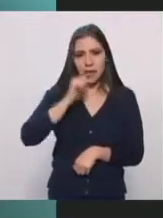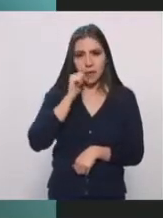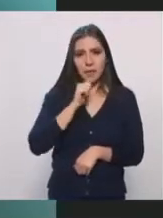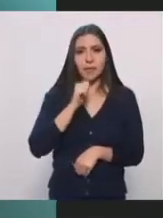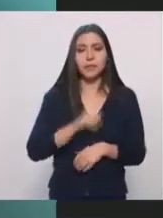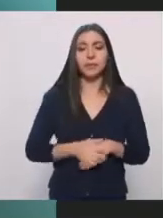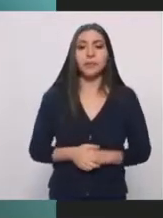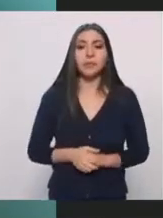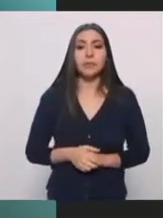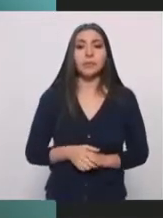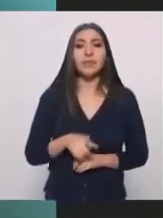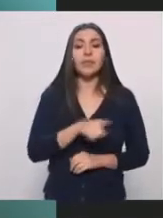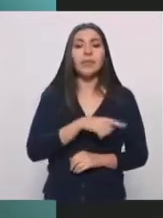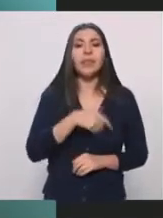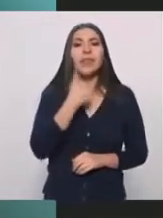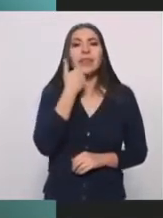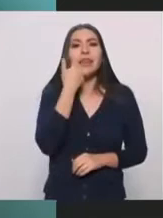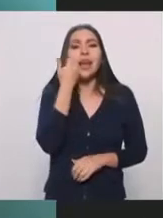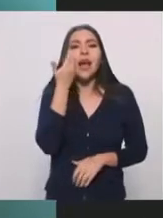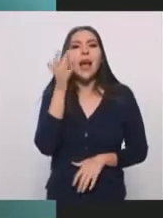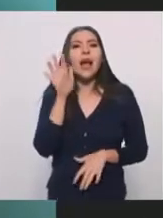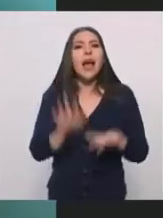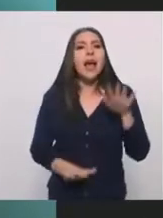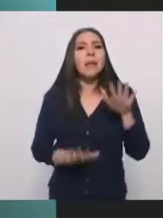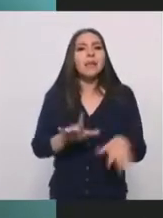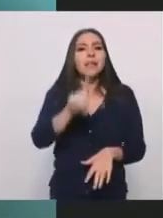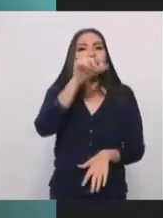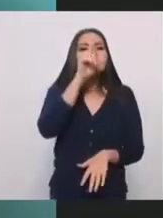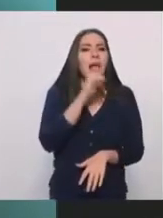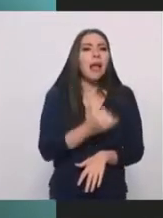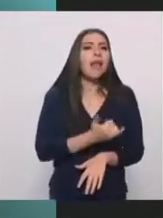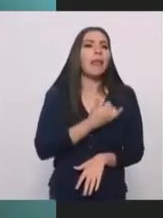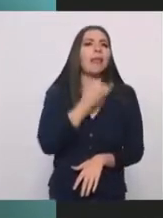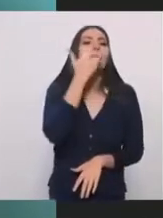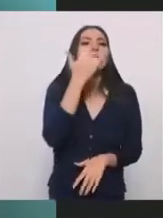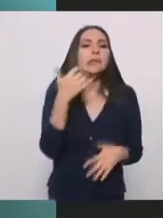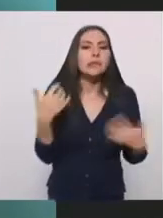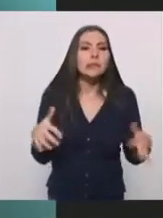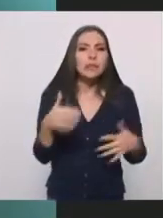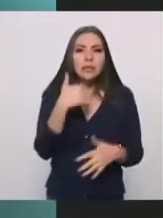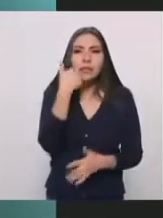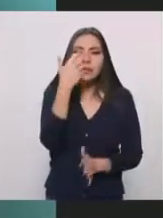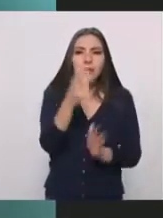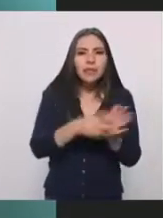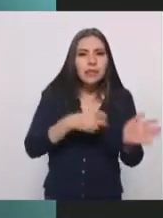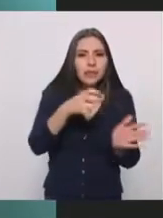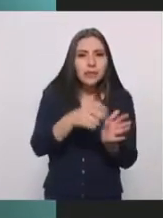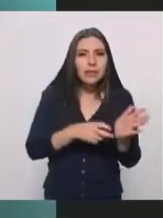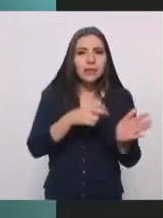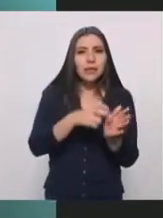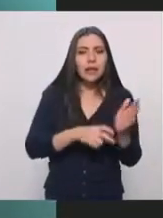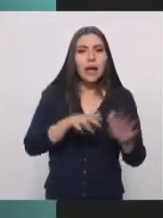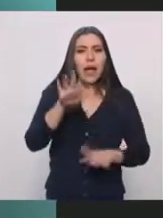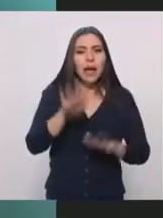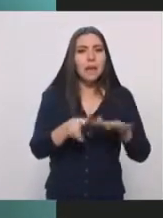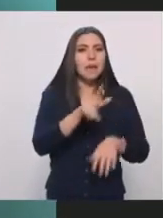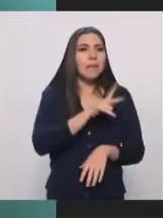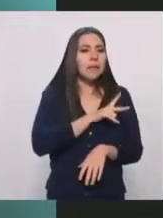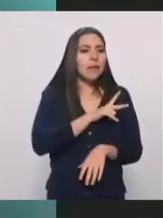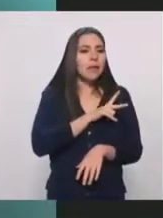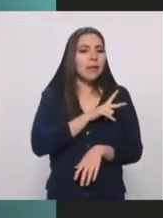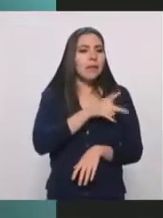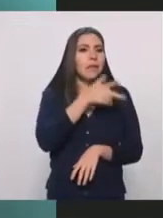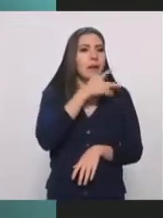tratemos de corregir o enmendar errores, por ejemplo, que nosotros vivimos como hijos en relación a nuestros padres,